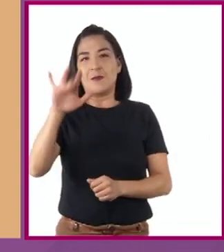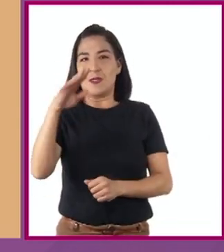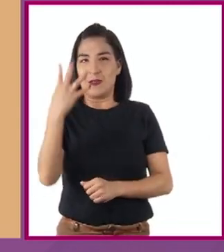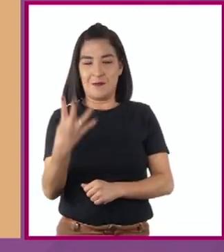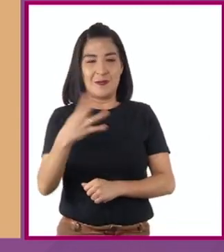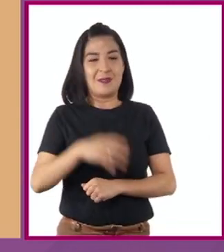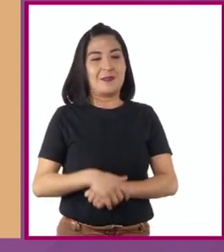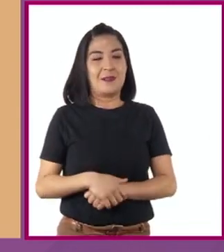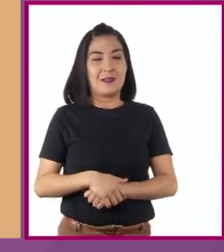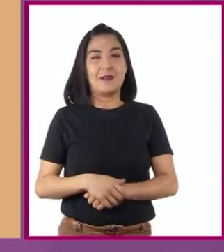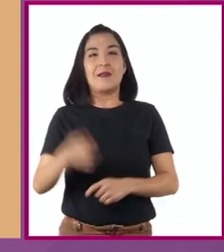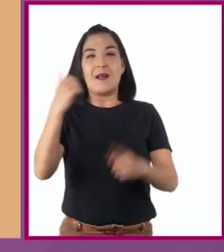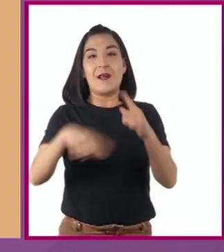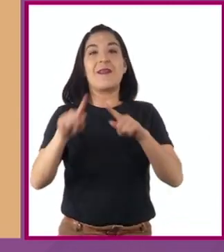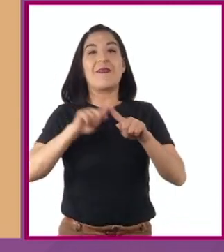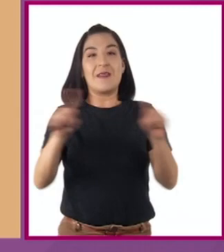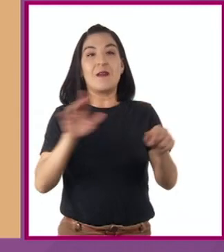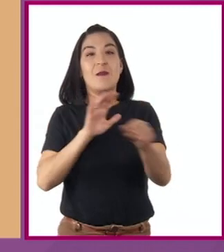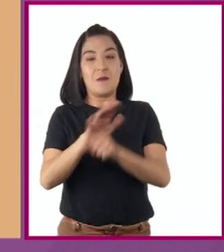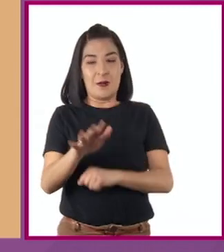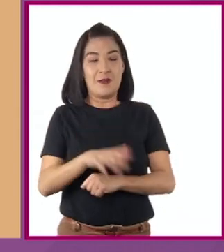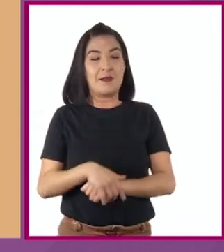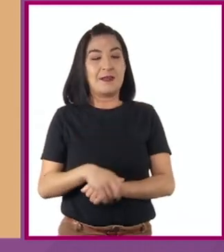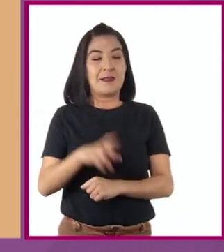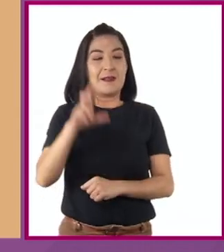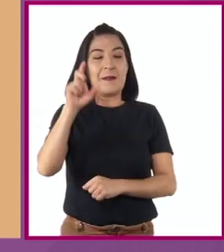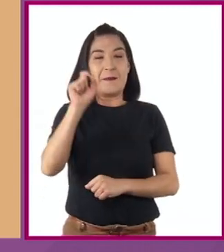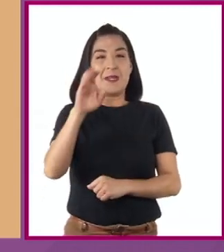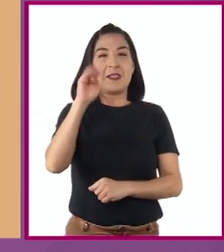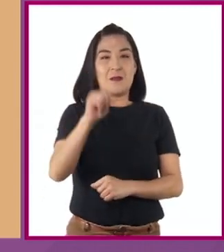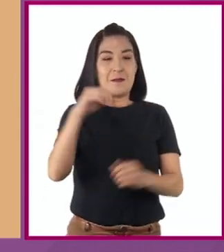36.254 y su diferencia es